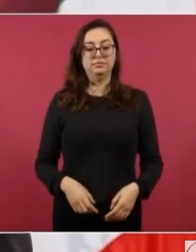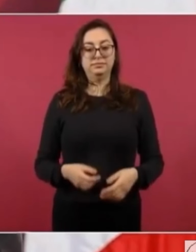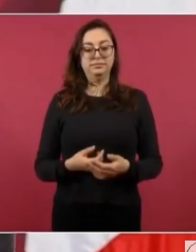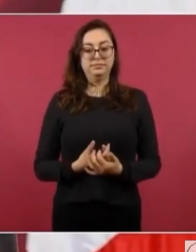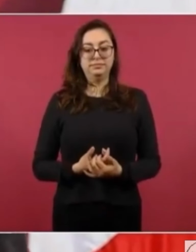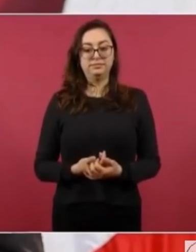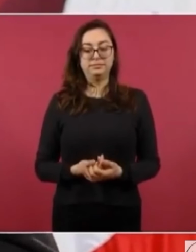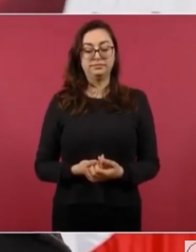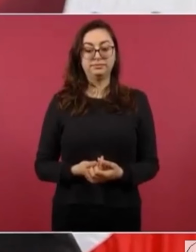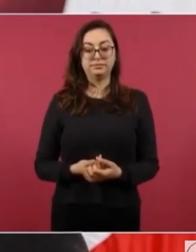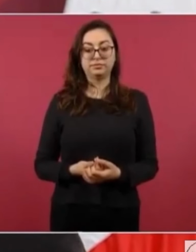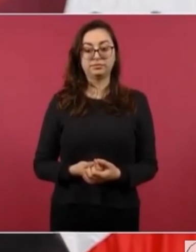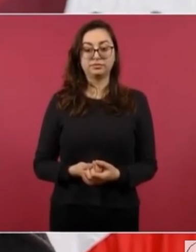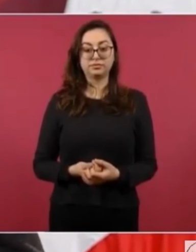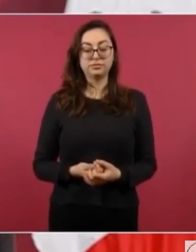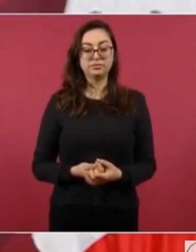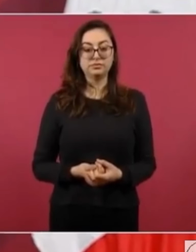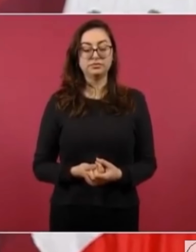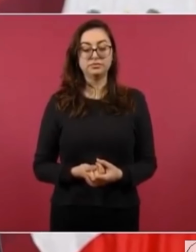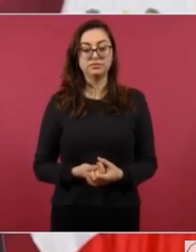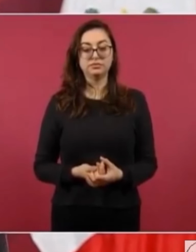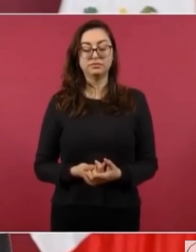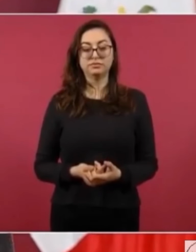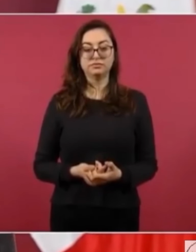No son